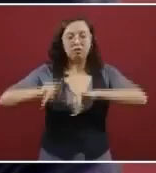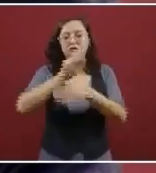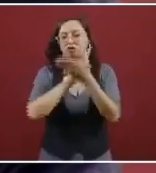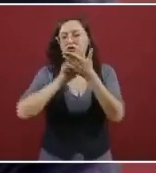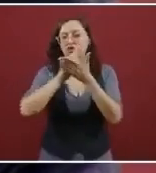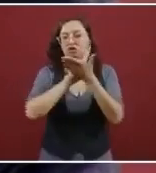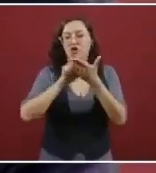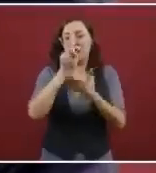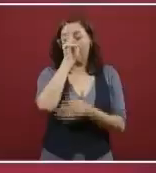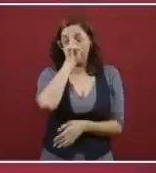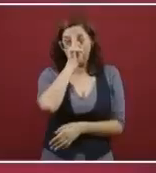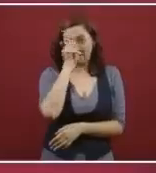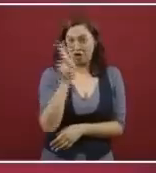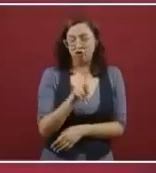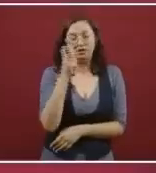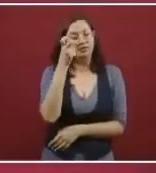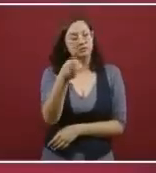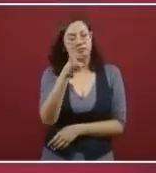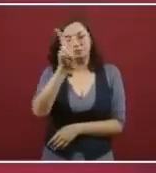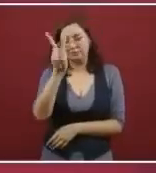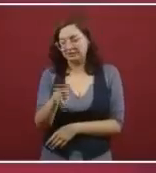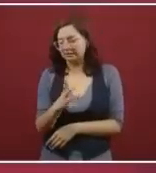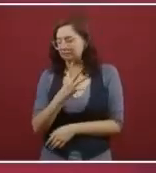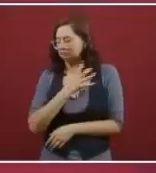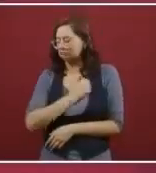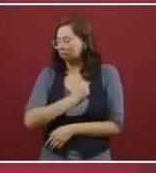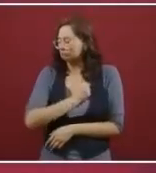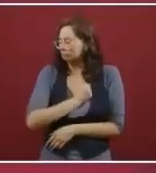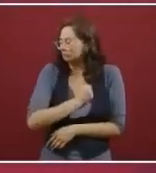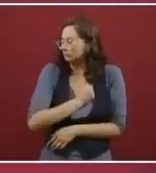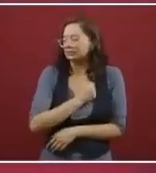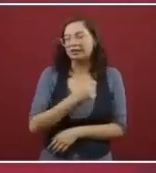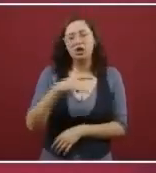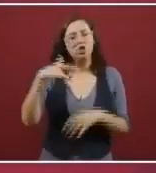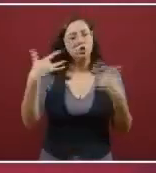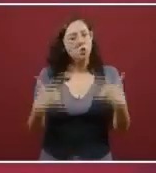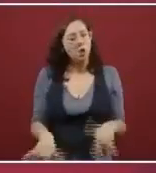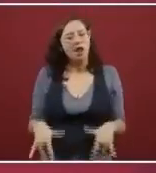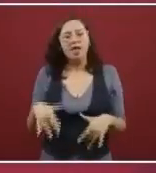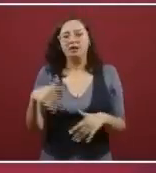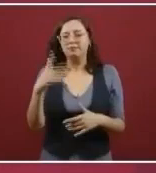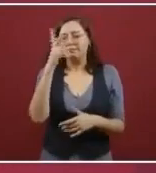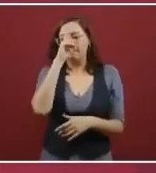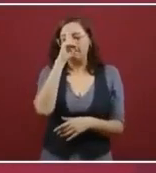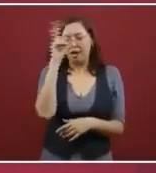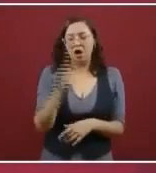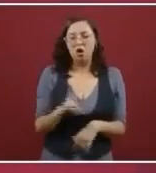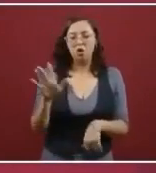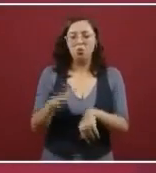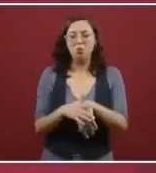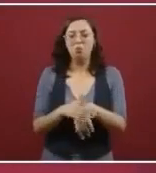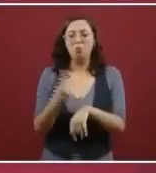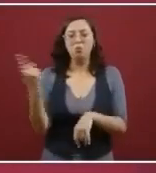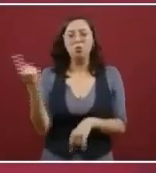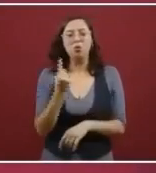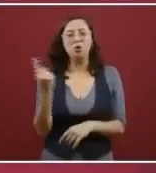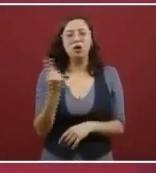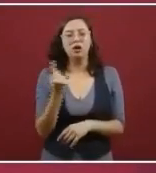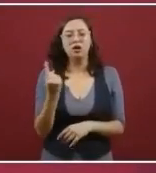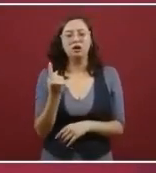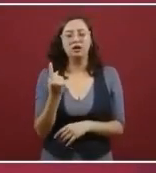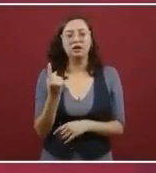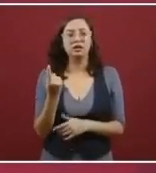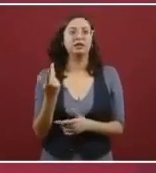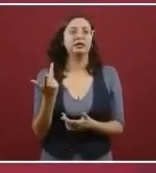eso sí, preocupado. Porque, miren, tenemos que